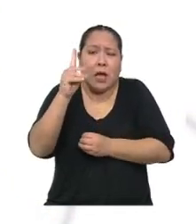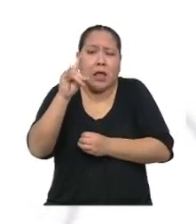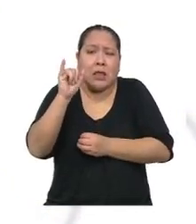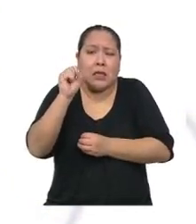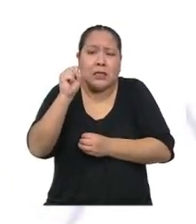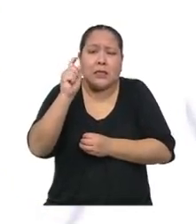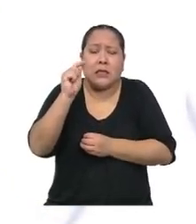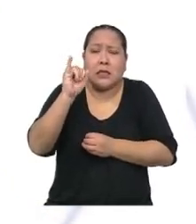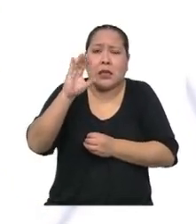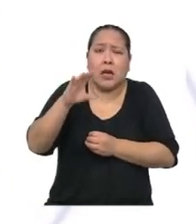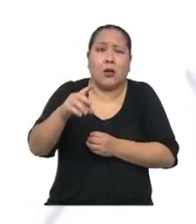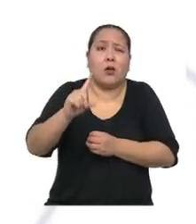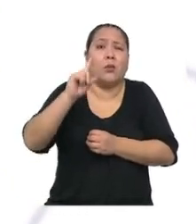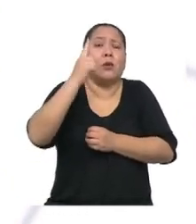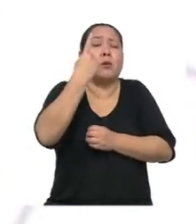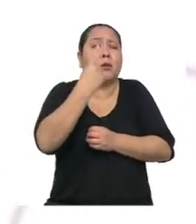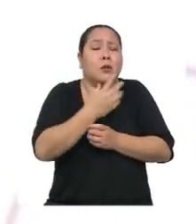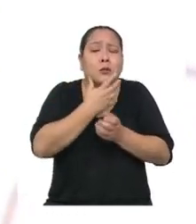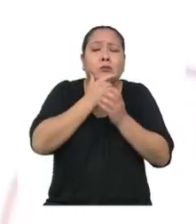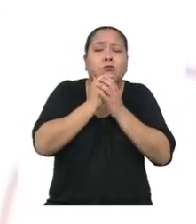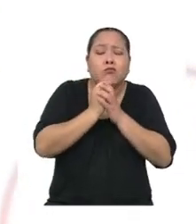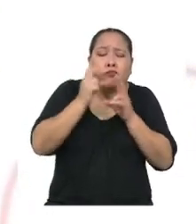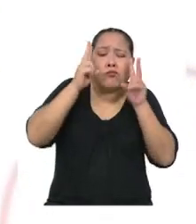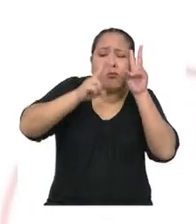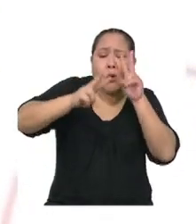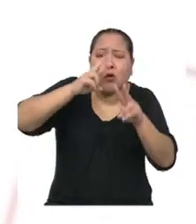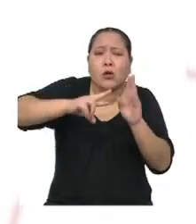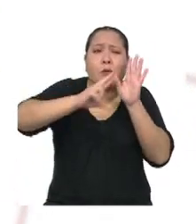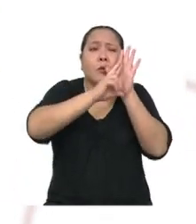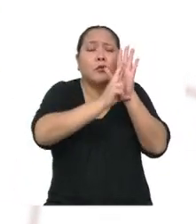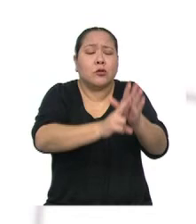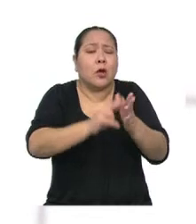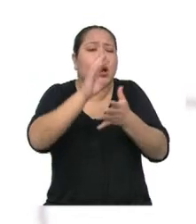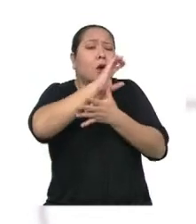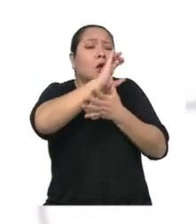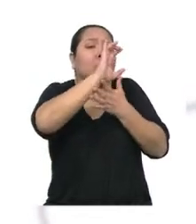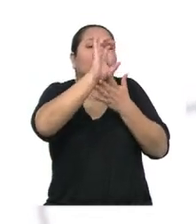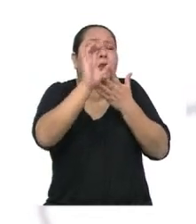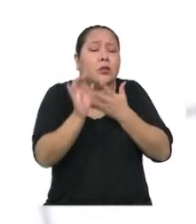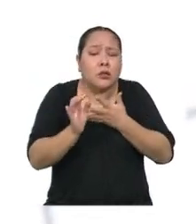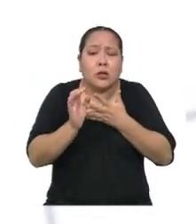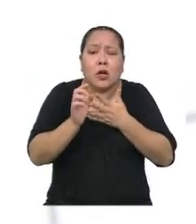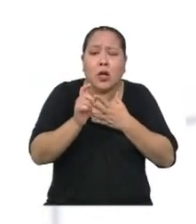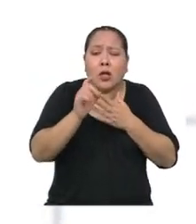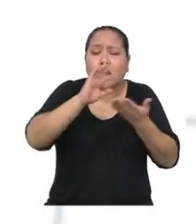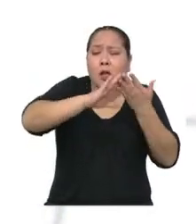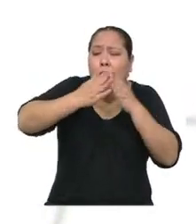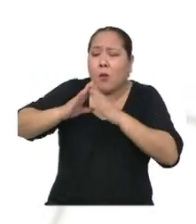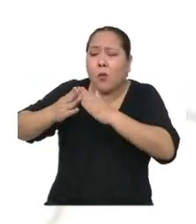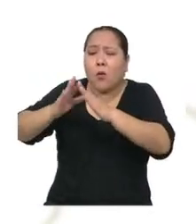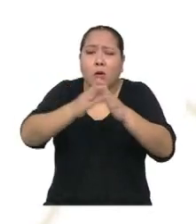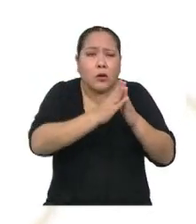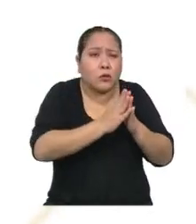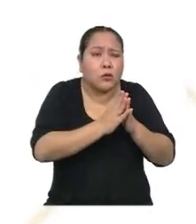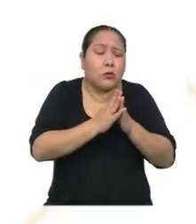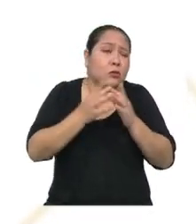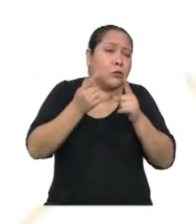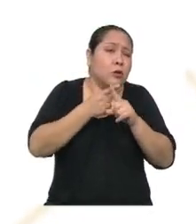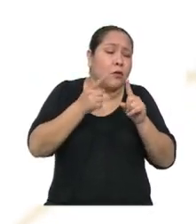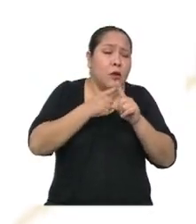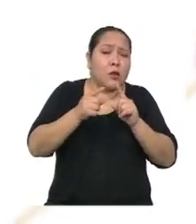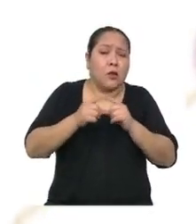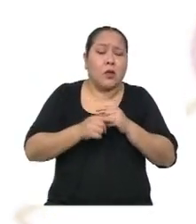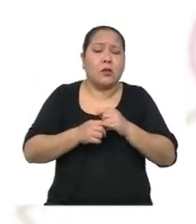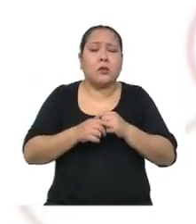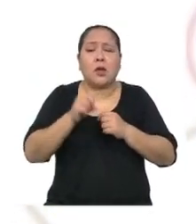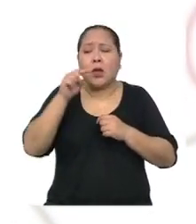que hicimos fue aprender a representar las características de la población objetivo, mediante variables